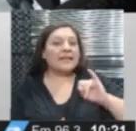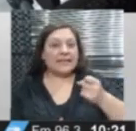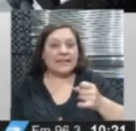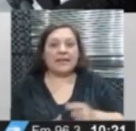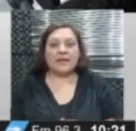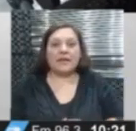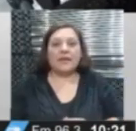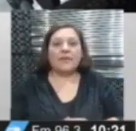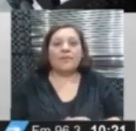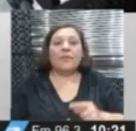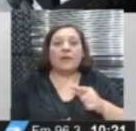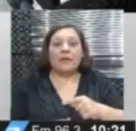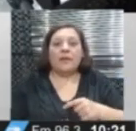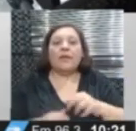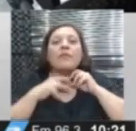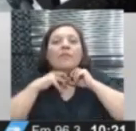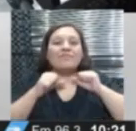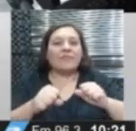movimiento